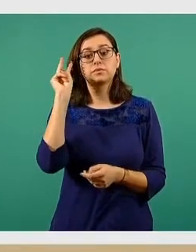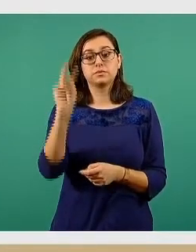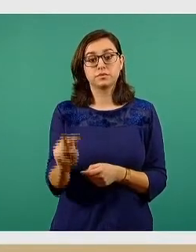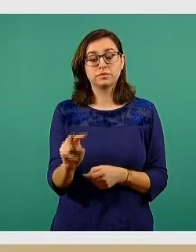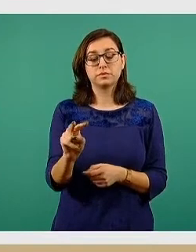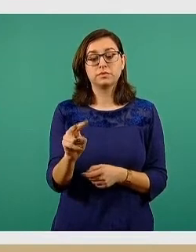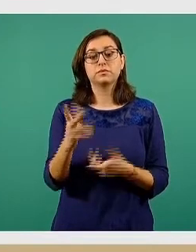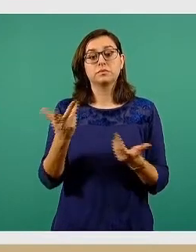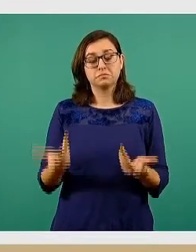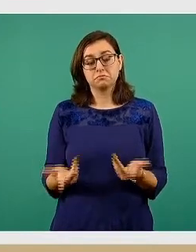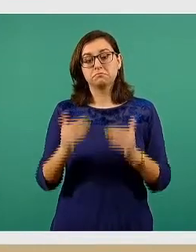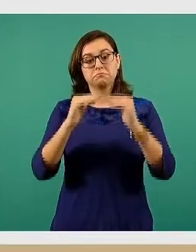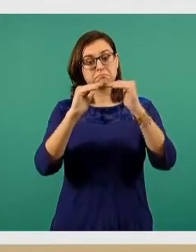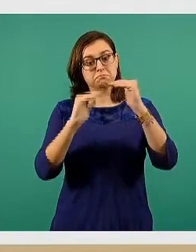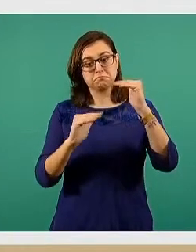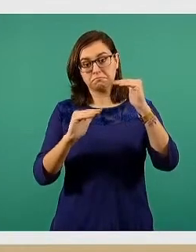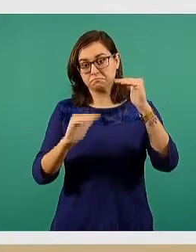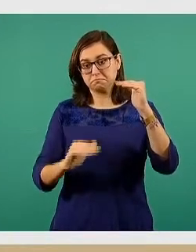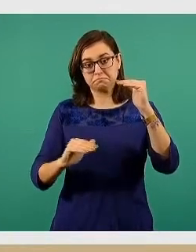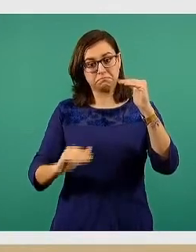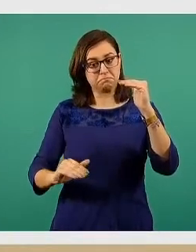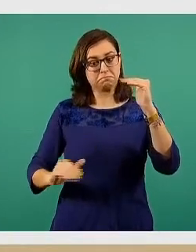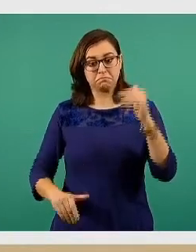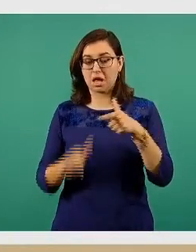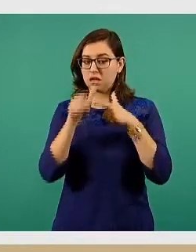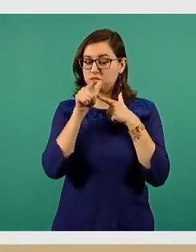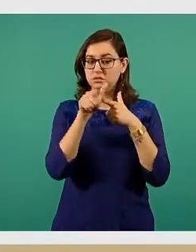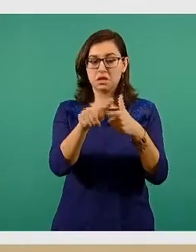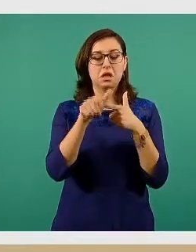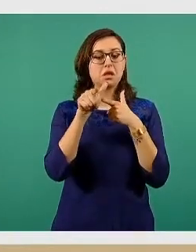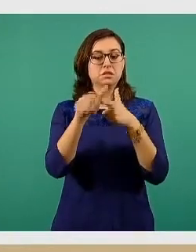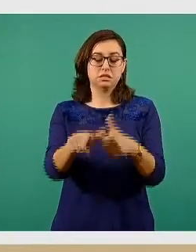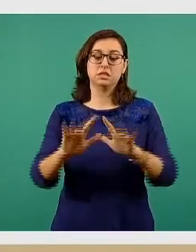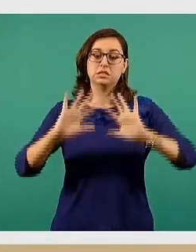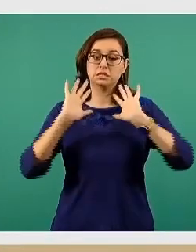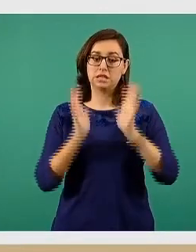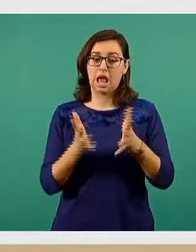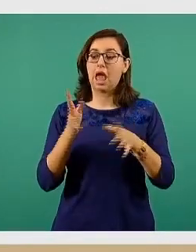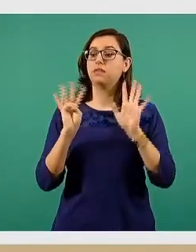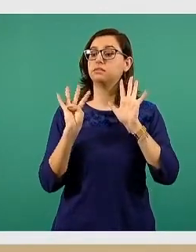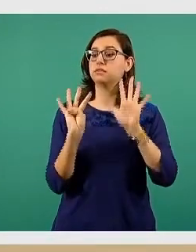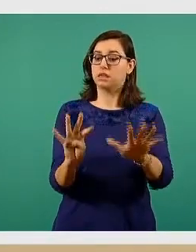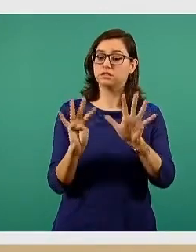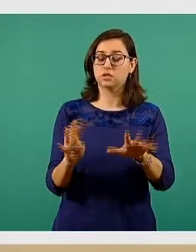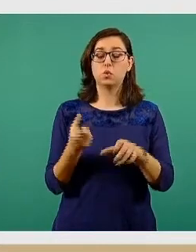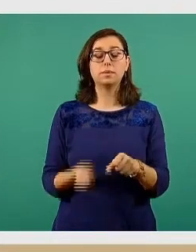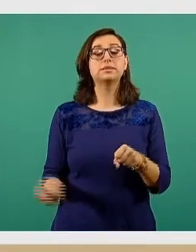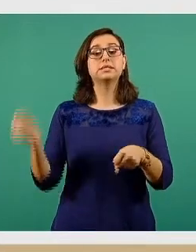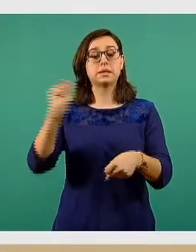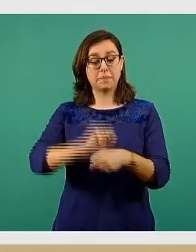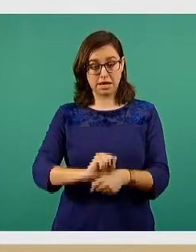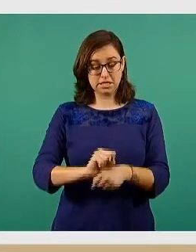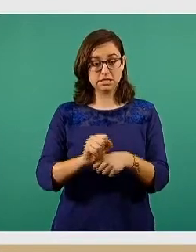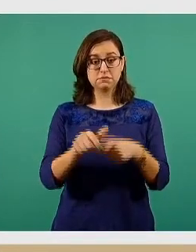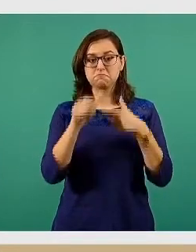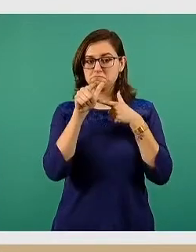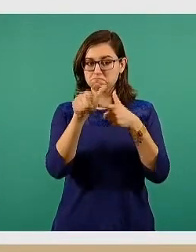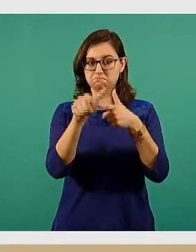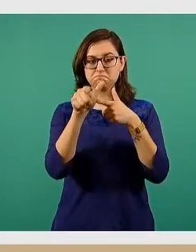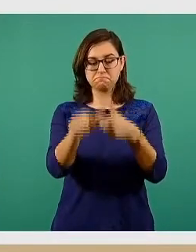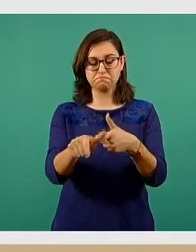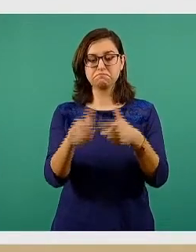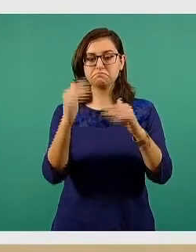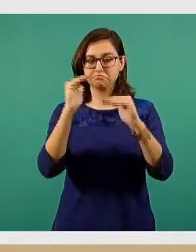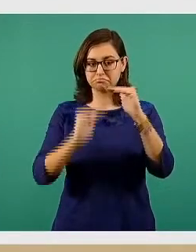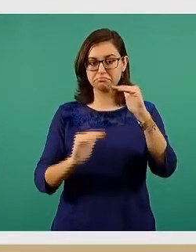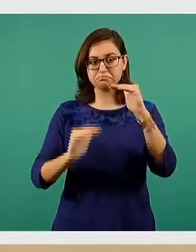la tendencia descendente que se mantiene desde inicios de este año. Son ya 19 semanas continuas, poco más de